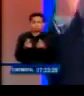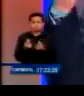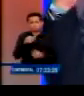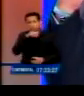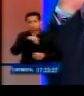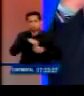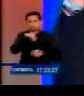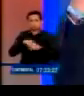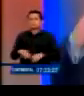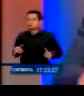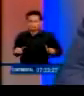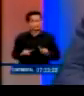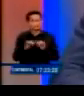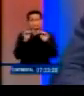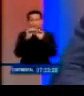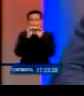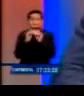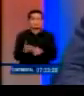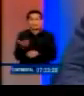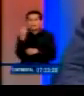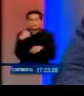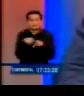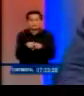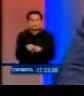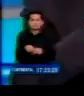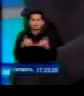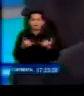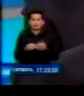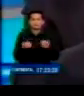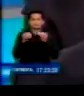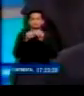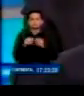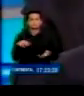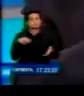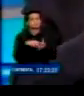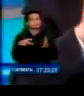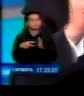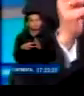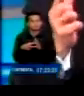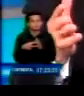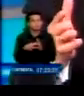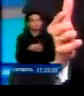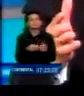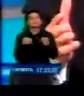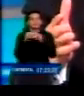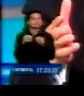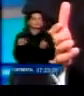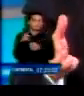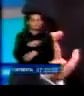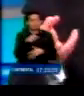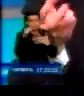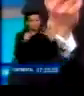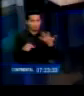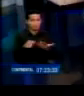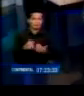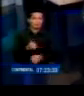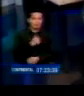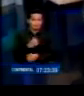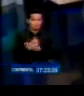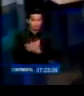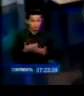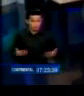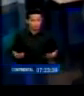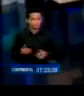y aún una rentabilidad mayor a lo que tuvo en el ejercicio anterior. Ya, y esto tiene un impacto en el incremento patrimonial, ya sea por apropiación